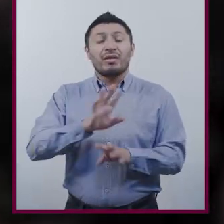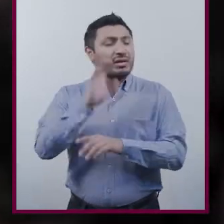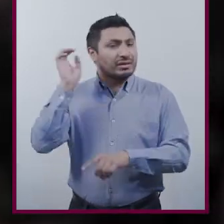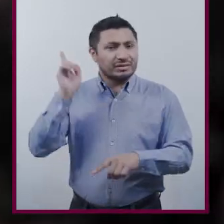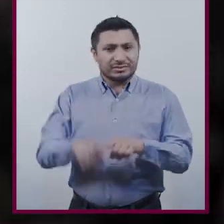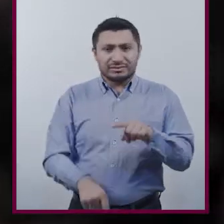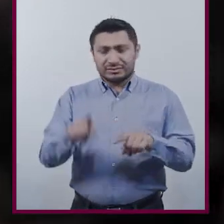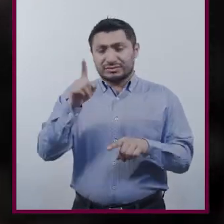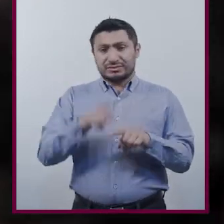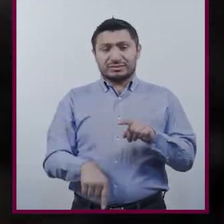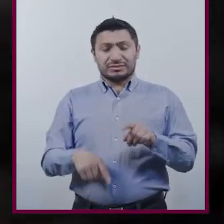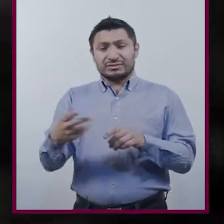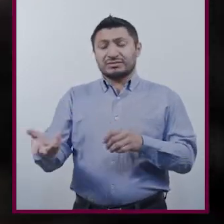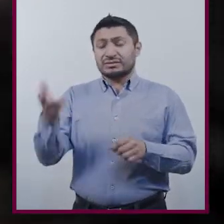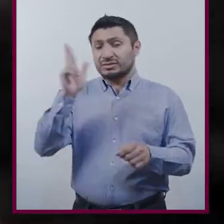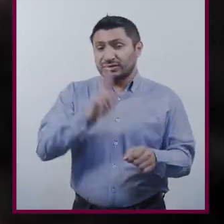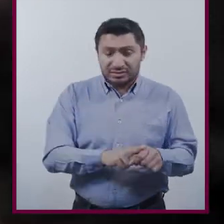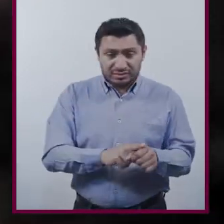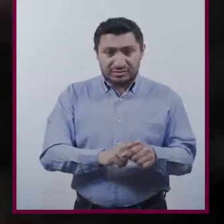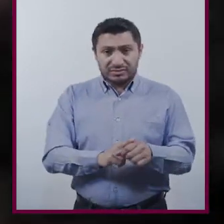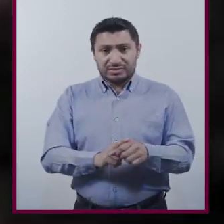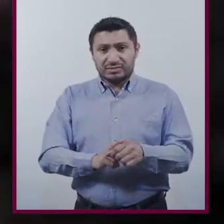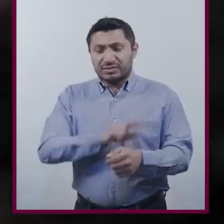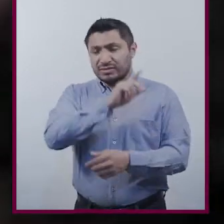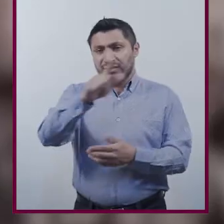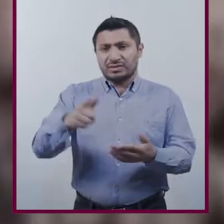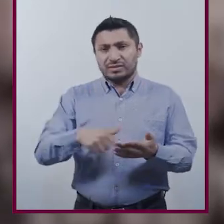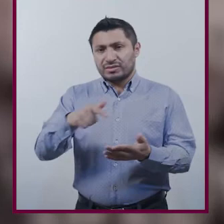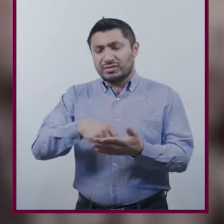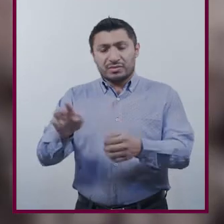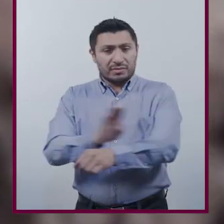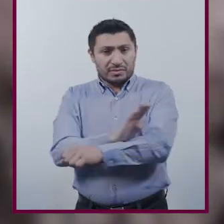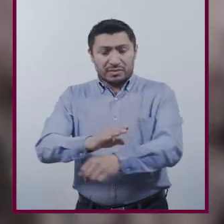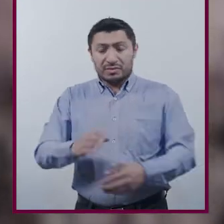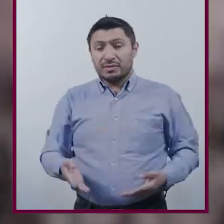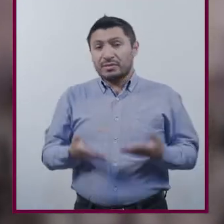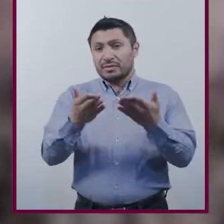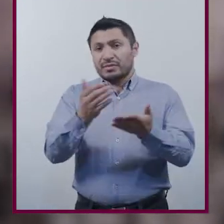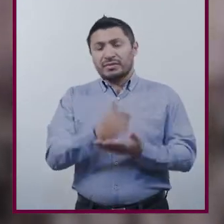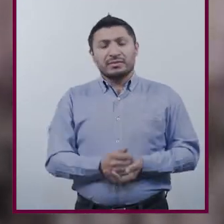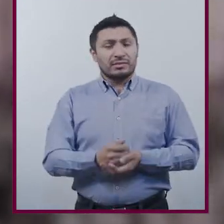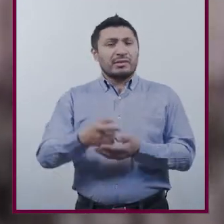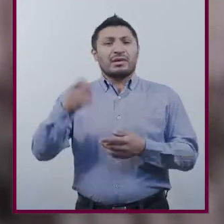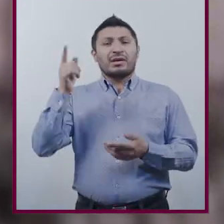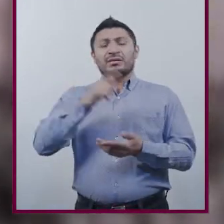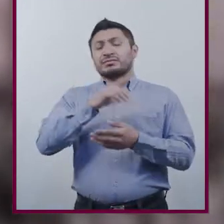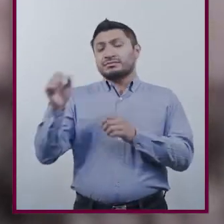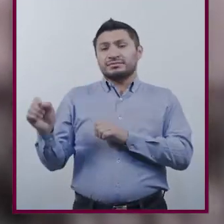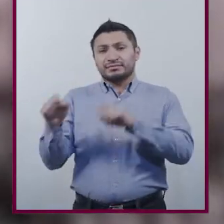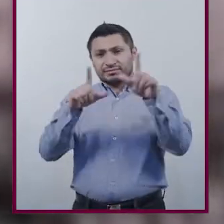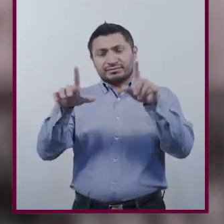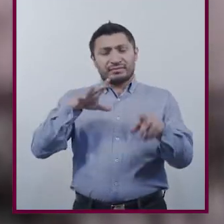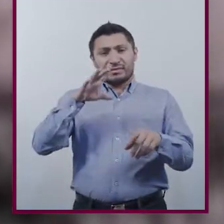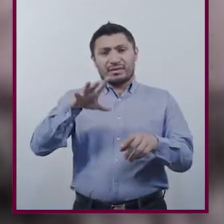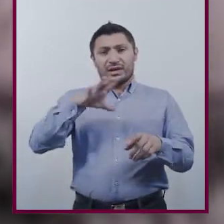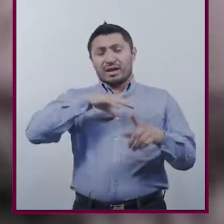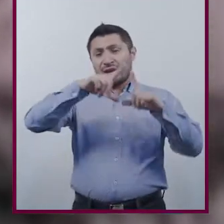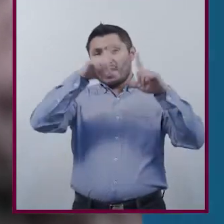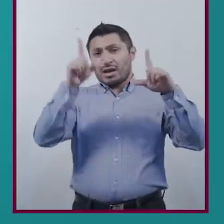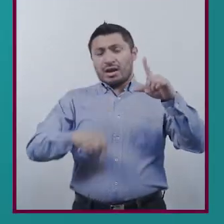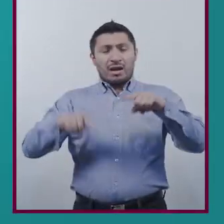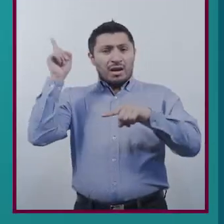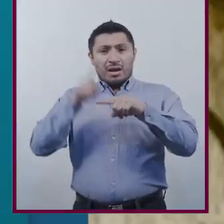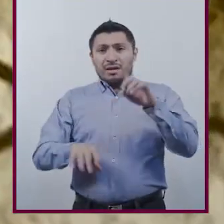secularizados los hospitales y establecimientos de beneficencia, el decreto por el que se extinguen en toda la República las